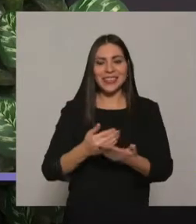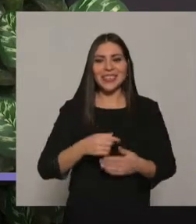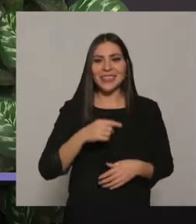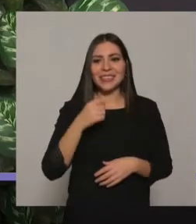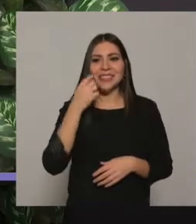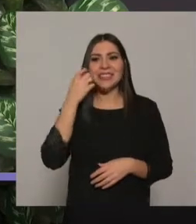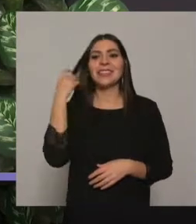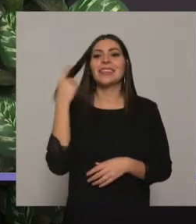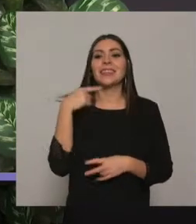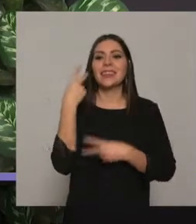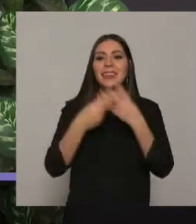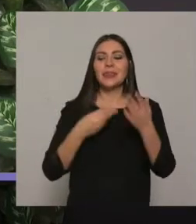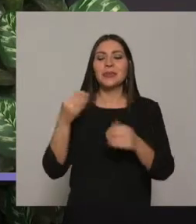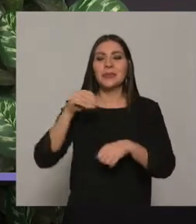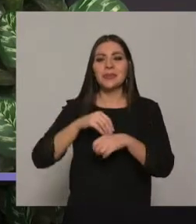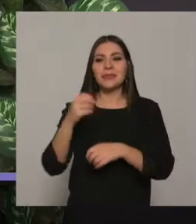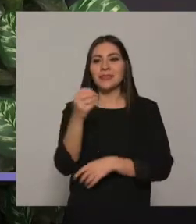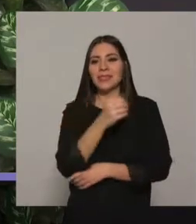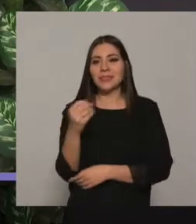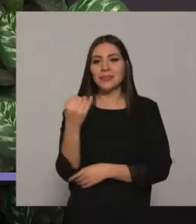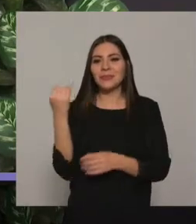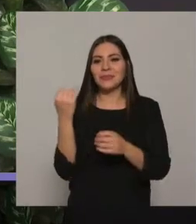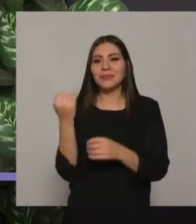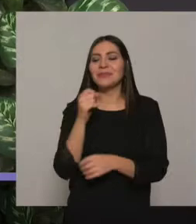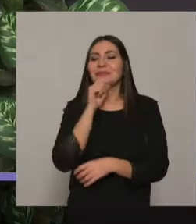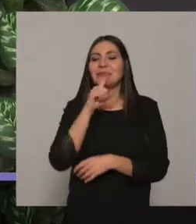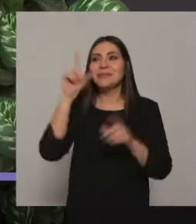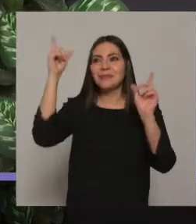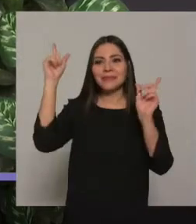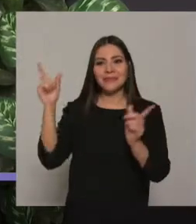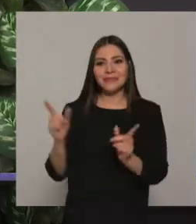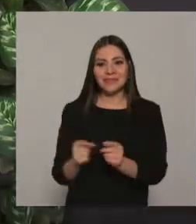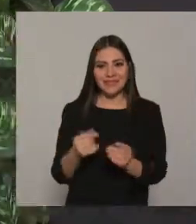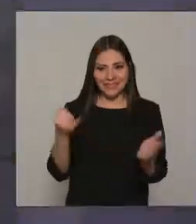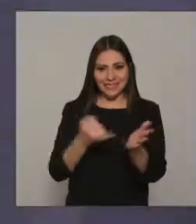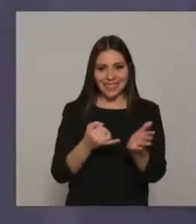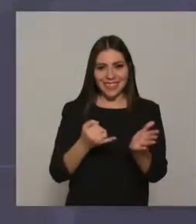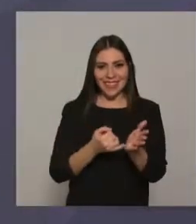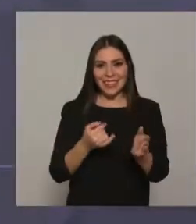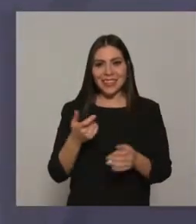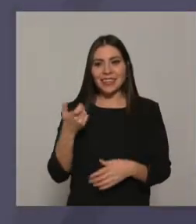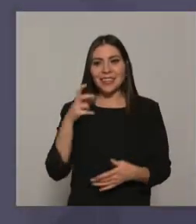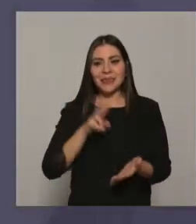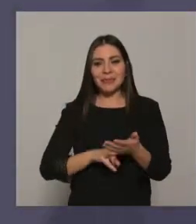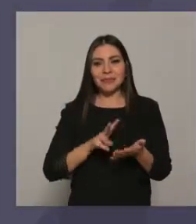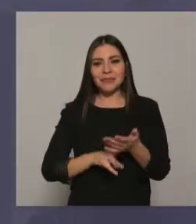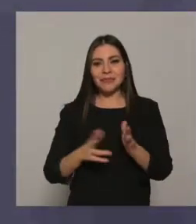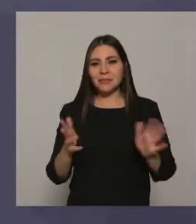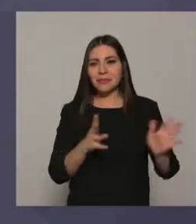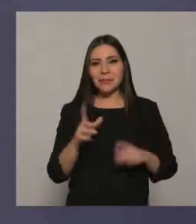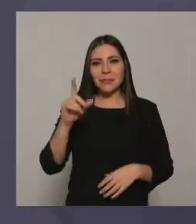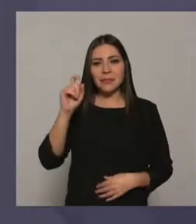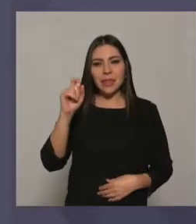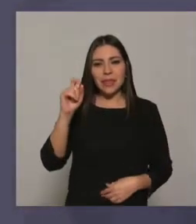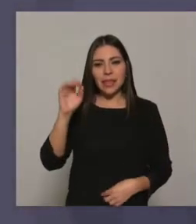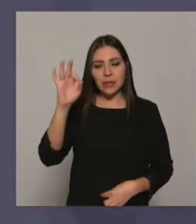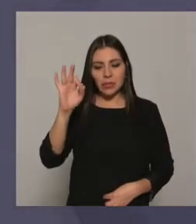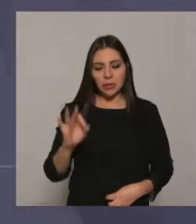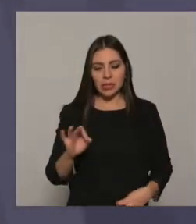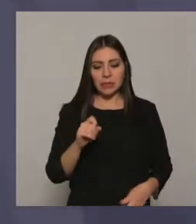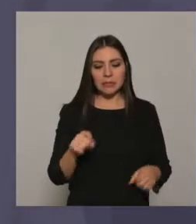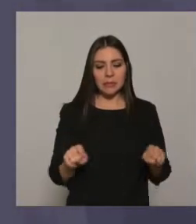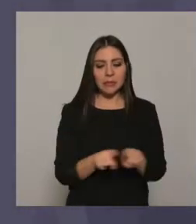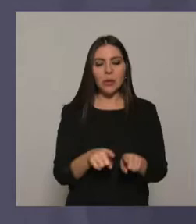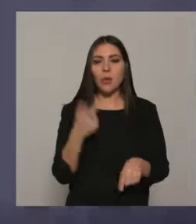dirección y también se disminuye mucho el arancel, porque también estamos hablando de un costo aproximado del 20% de lo que establece el